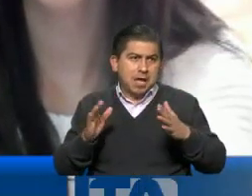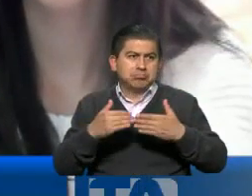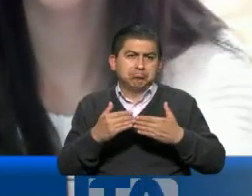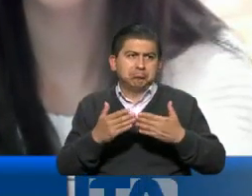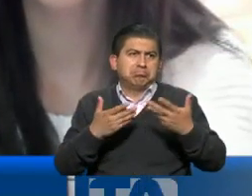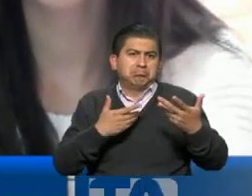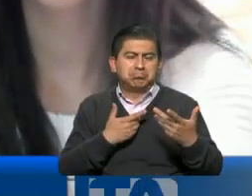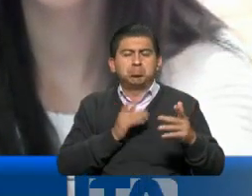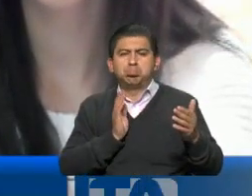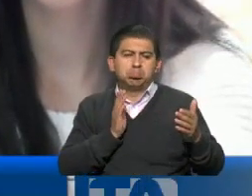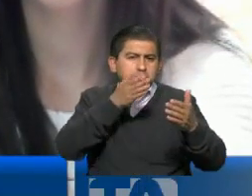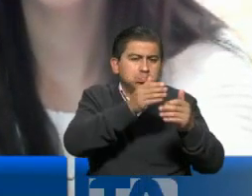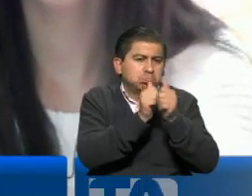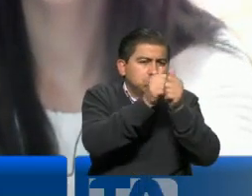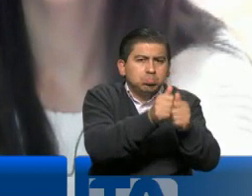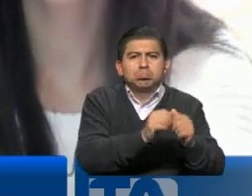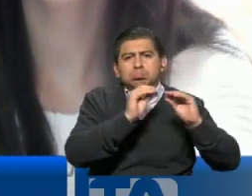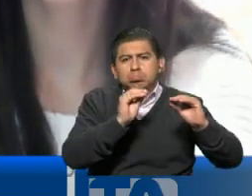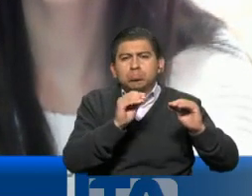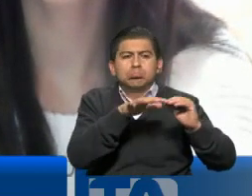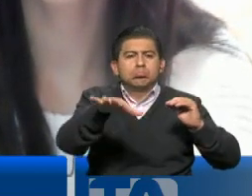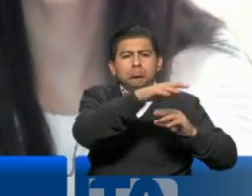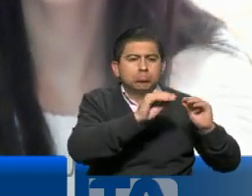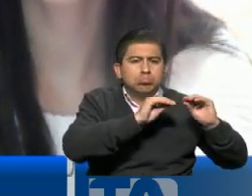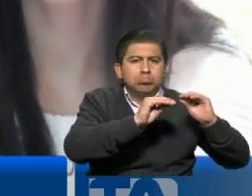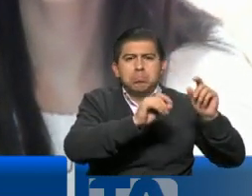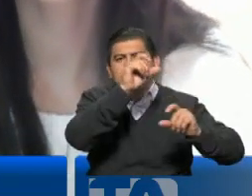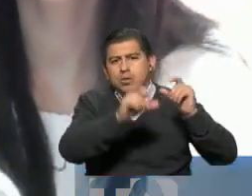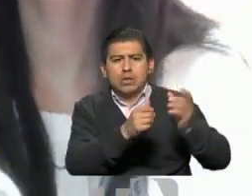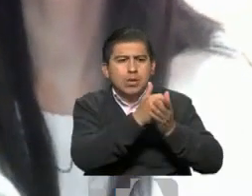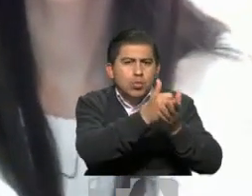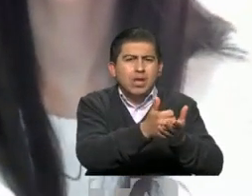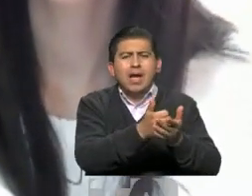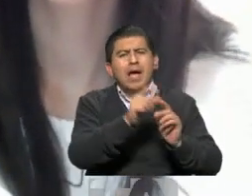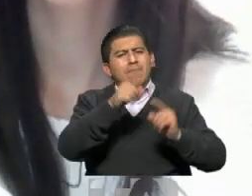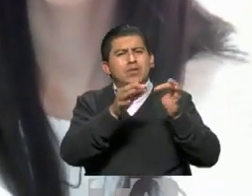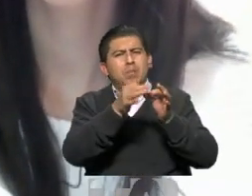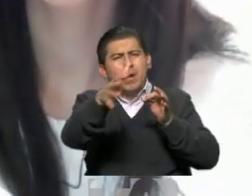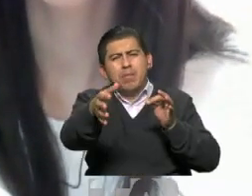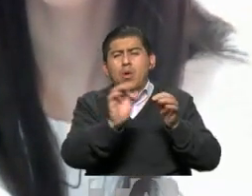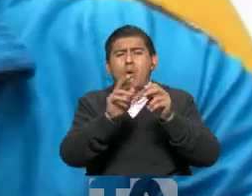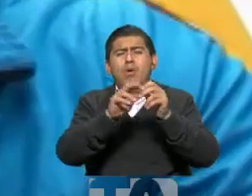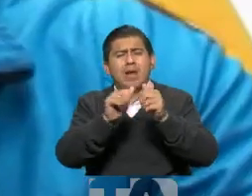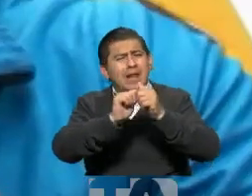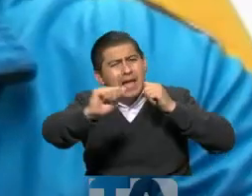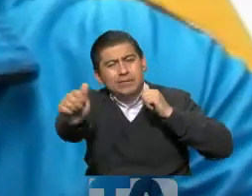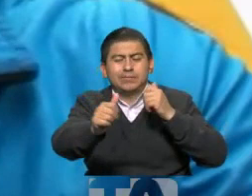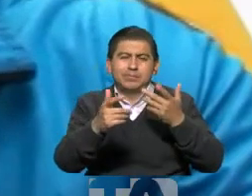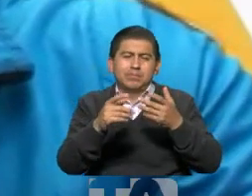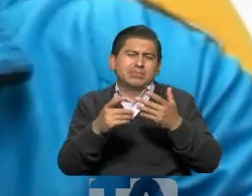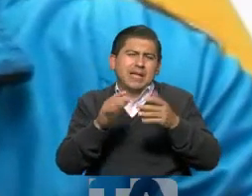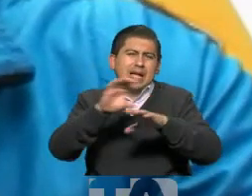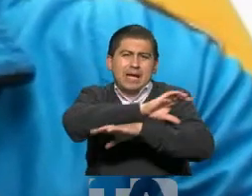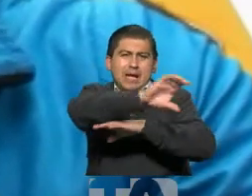donde desplegamos un equipo para que pueda ir a territorio, sobre todo en las zonas periféricas o en la ruralidad, y si es el